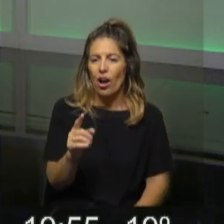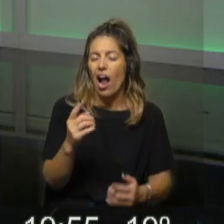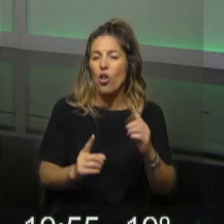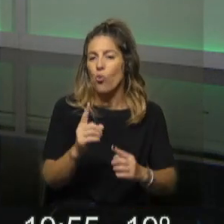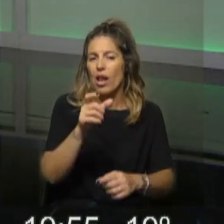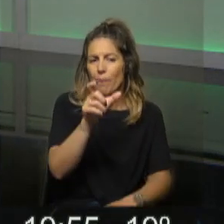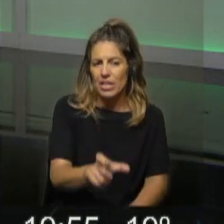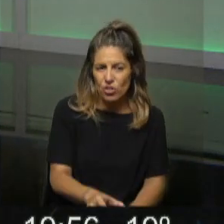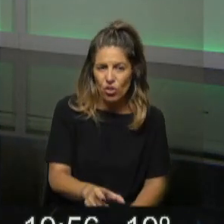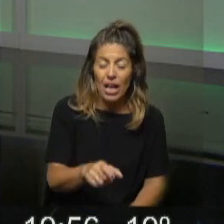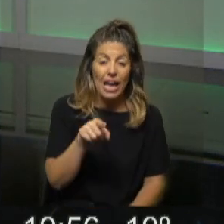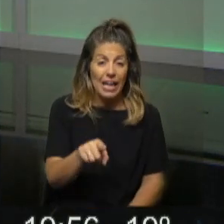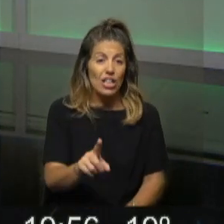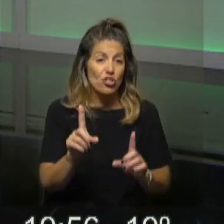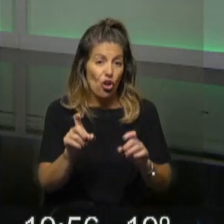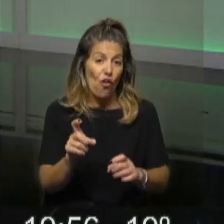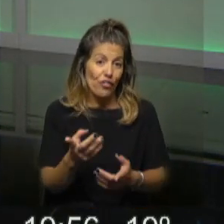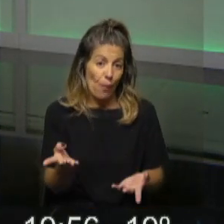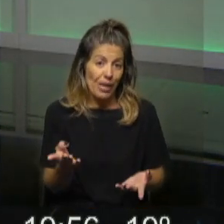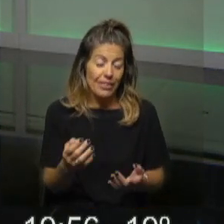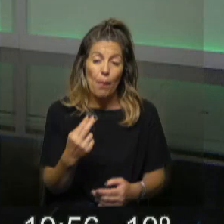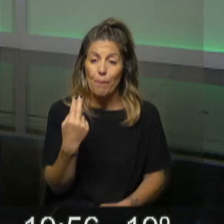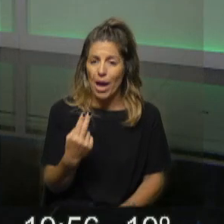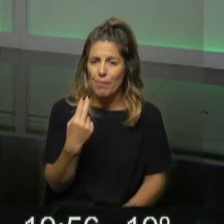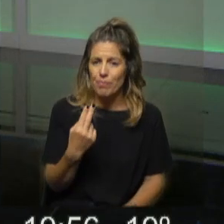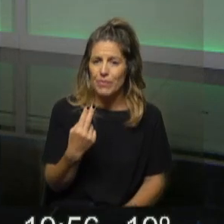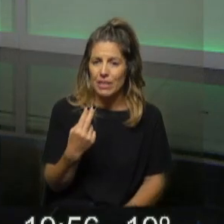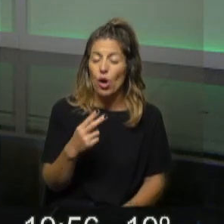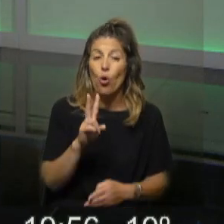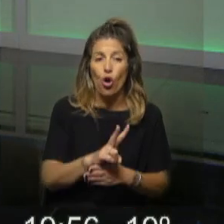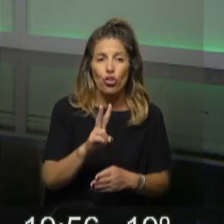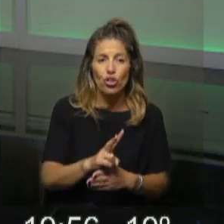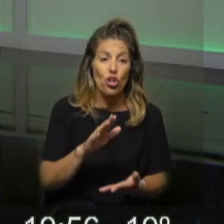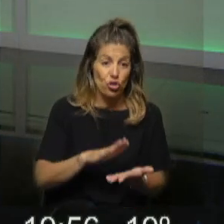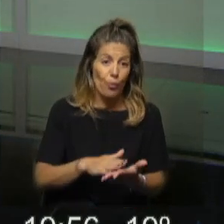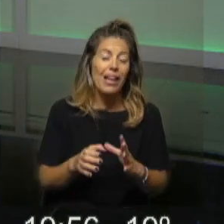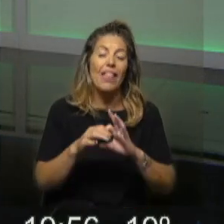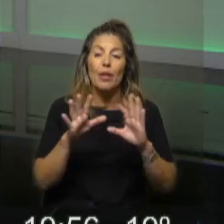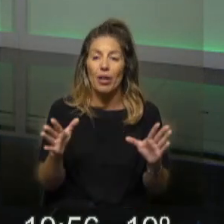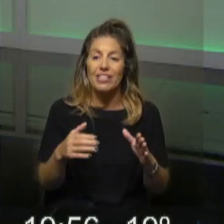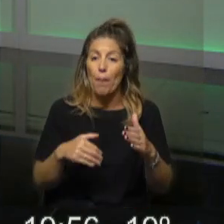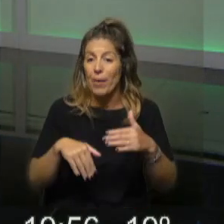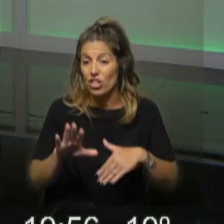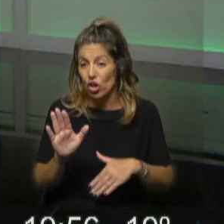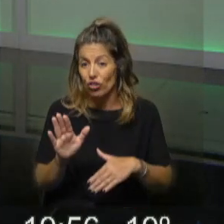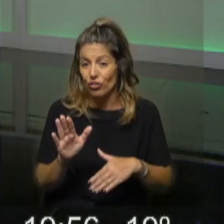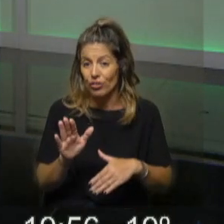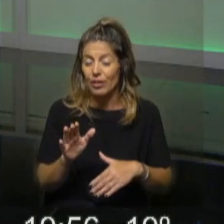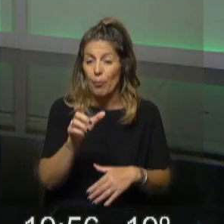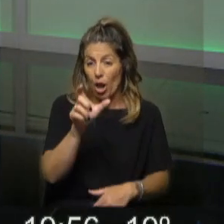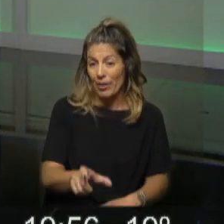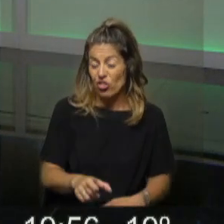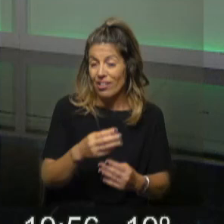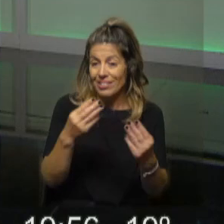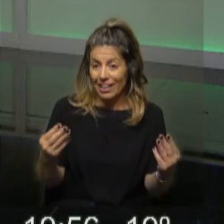determinada persona. Esto obviamente permite, bueno, tener un control sobre la democracia aún mayor por parte de la población